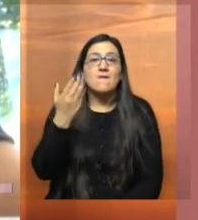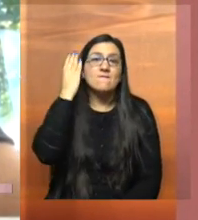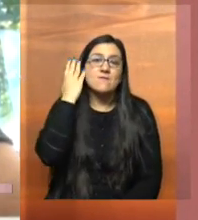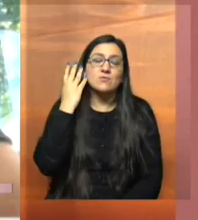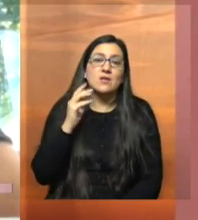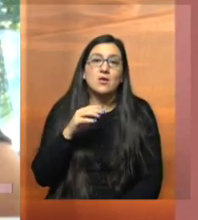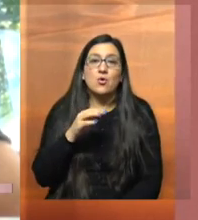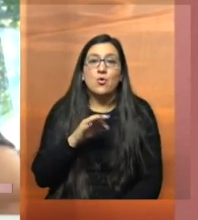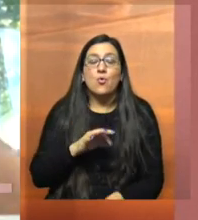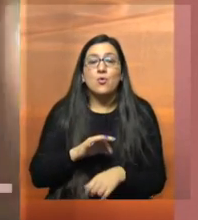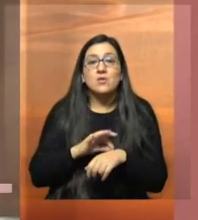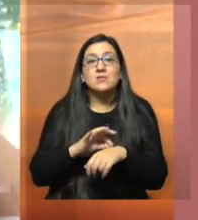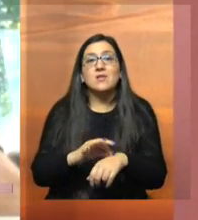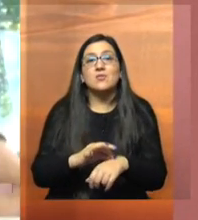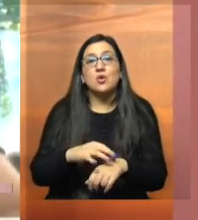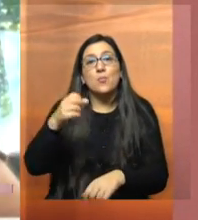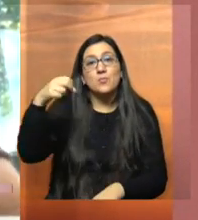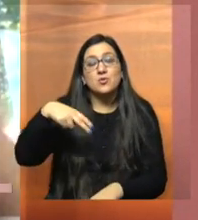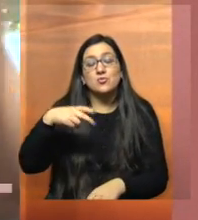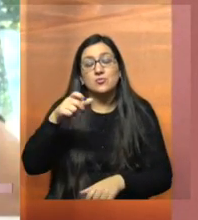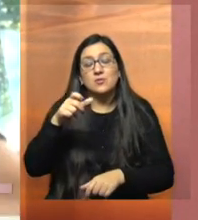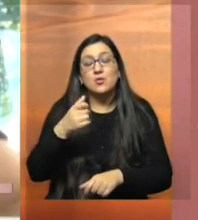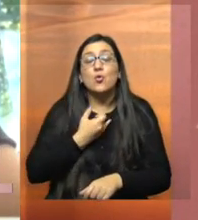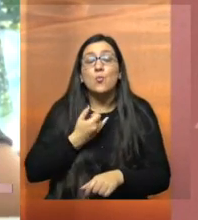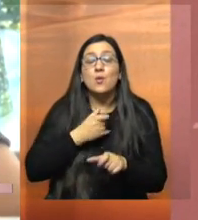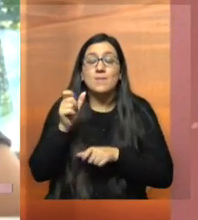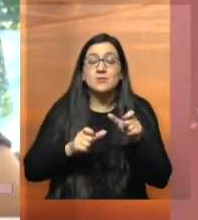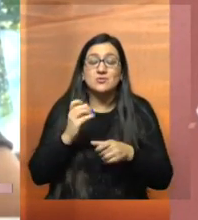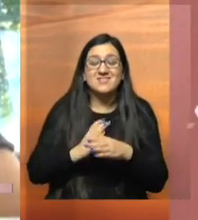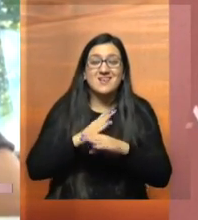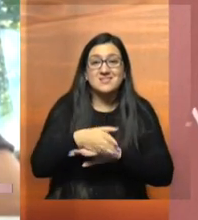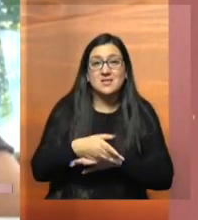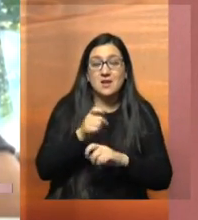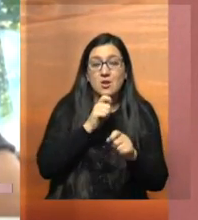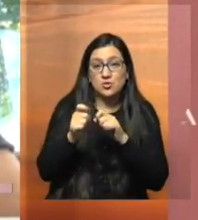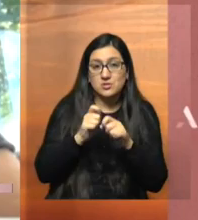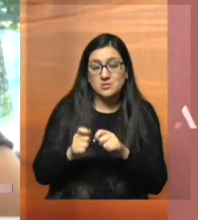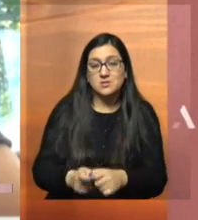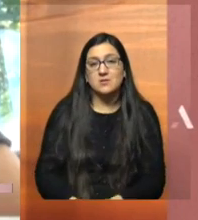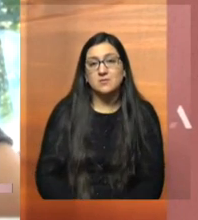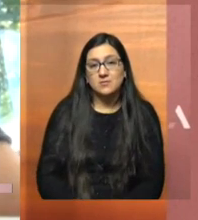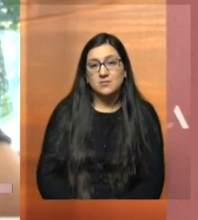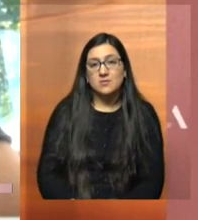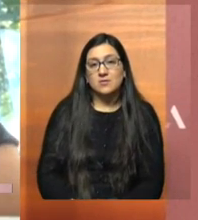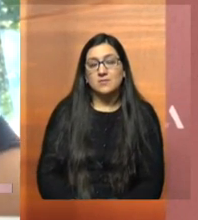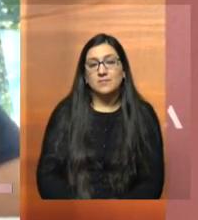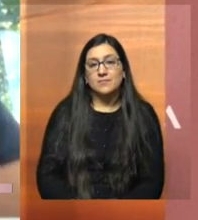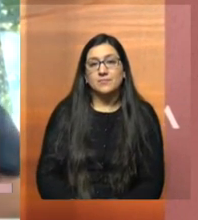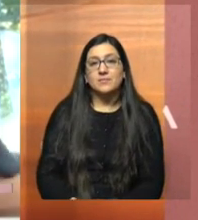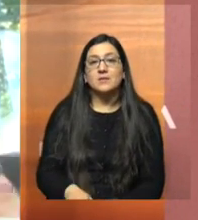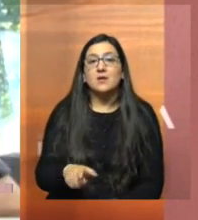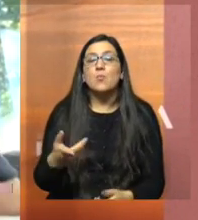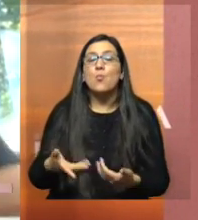la opinión sobre cómo las personas acceden a las noticias a través de su algoritmo, que hace que sea un medio y no otro, que hace que